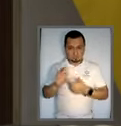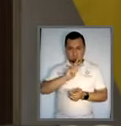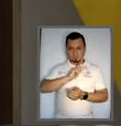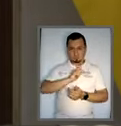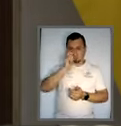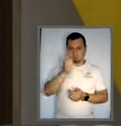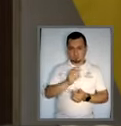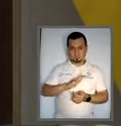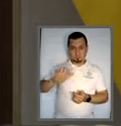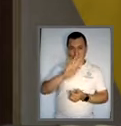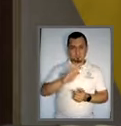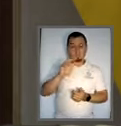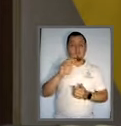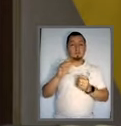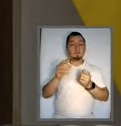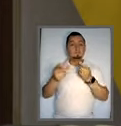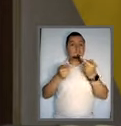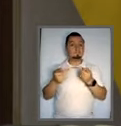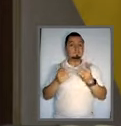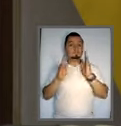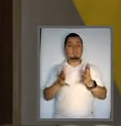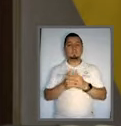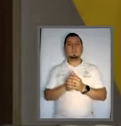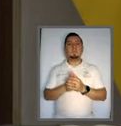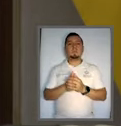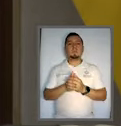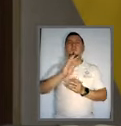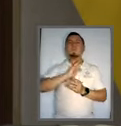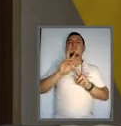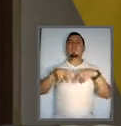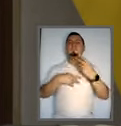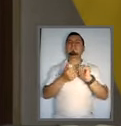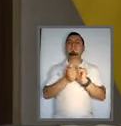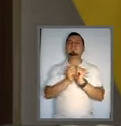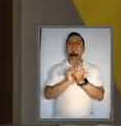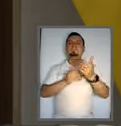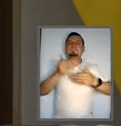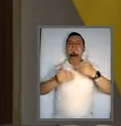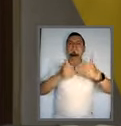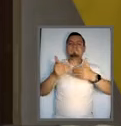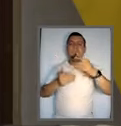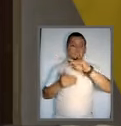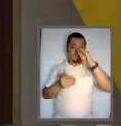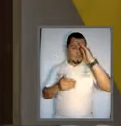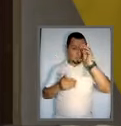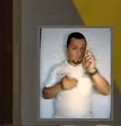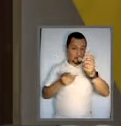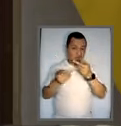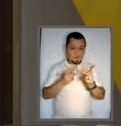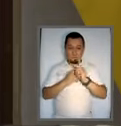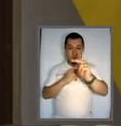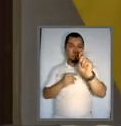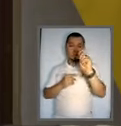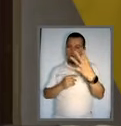vista sanitario la crisis en la que estamos, y vamos a ir construyendo distintas alternativas. Pero la realidad, el ciclo próximo